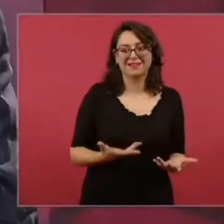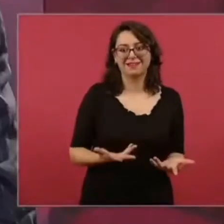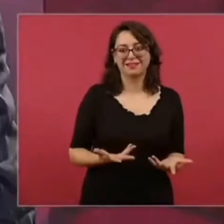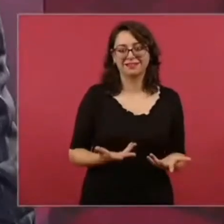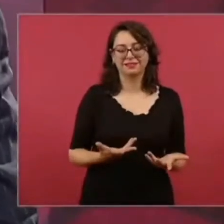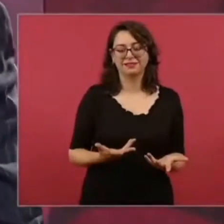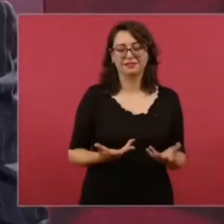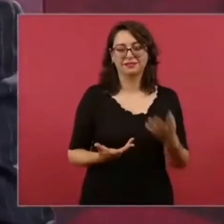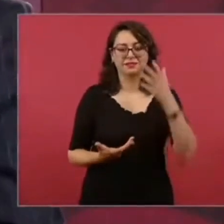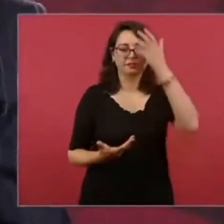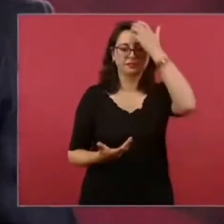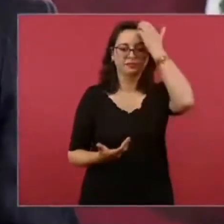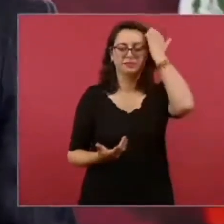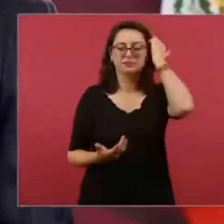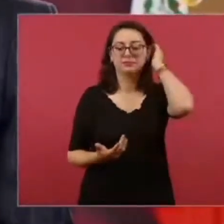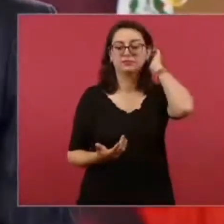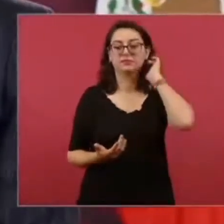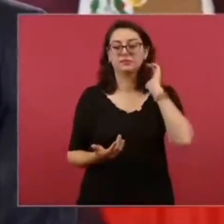creo que 3